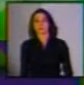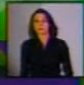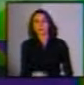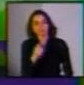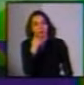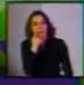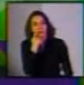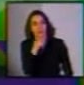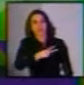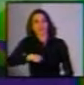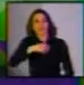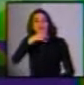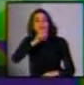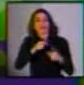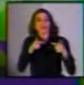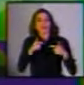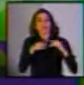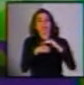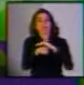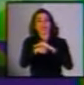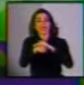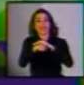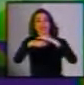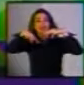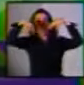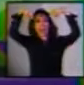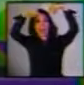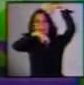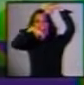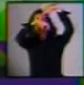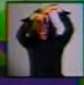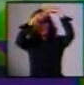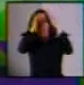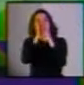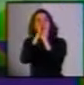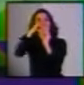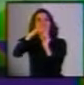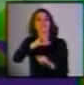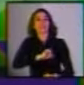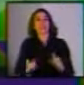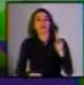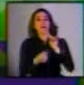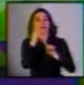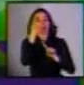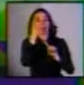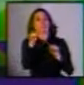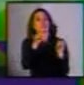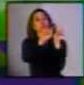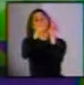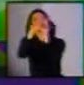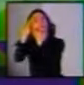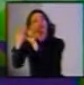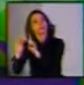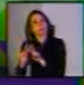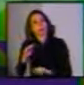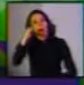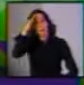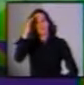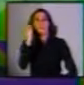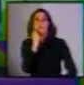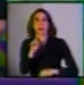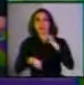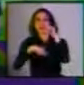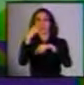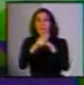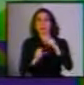Fíjese que tuvimos el privilegio de entrar a las torres de la Catedral de Santiago por primera vez. Ha estado en restauración, pero en mayo del próximo año